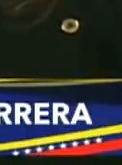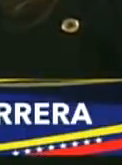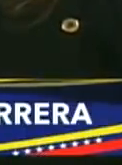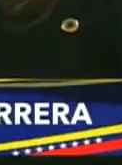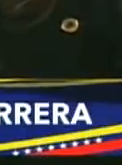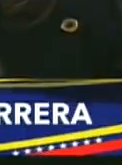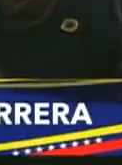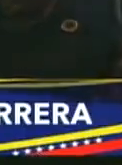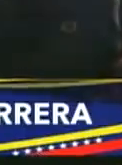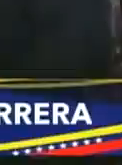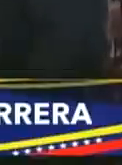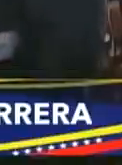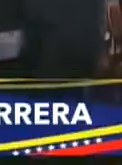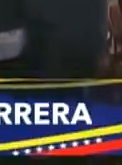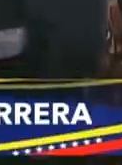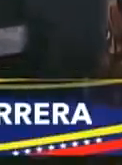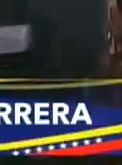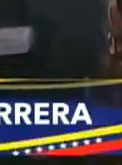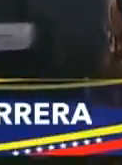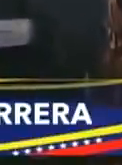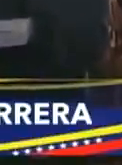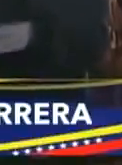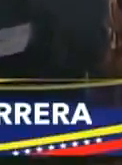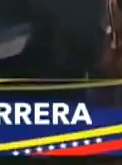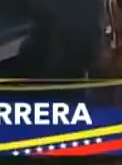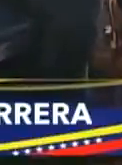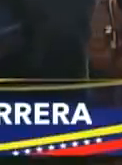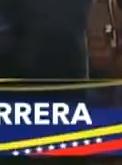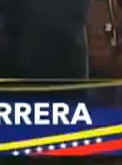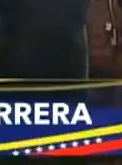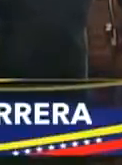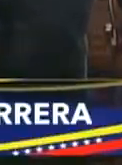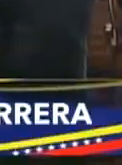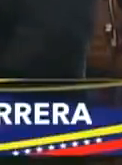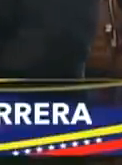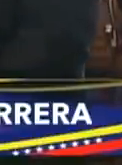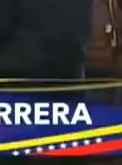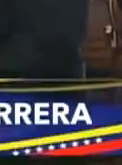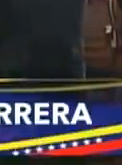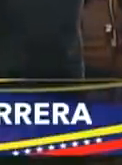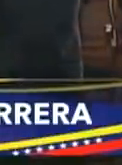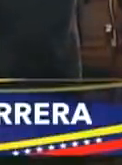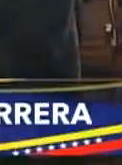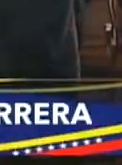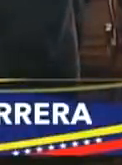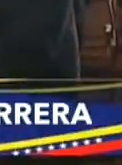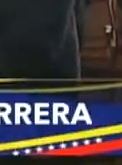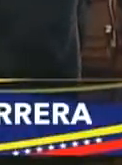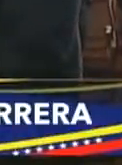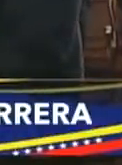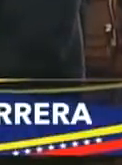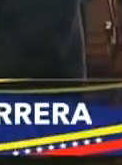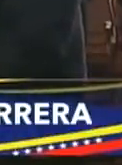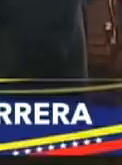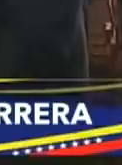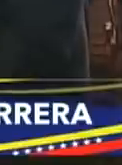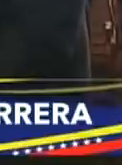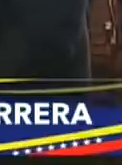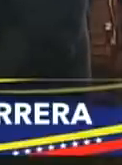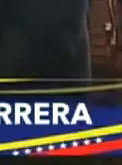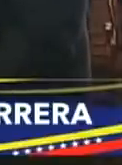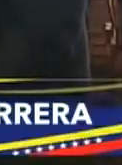la condecoración post-mortem, Orden Libertadores y Libertadoras de Venezuela, espada en su